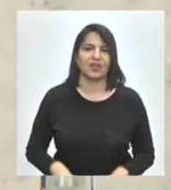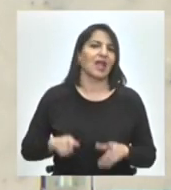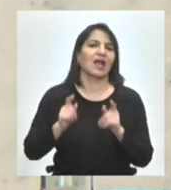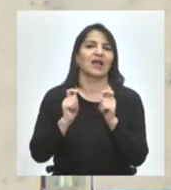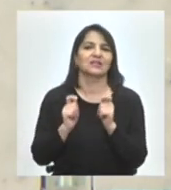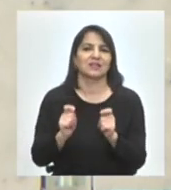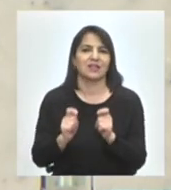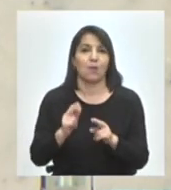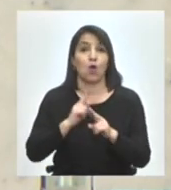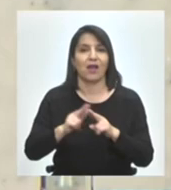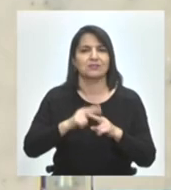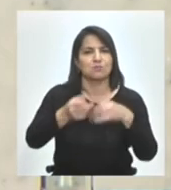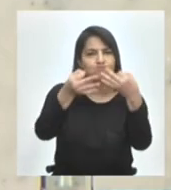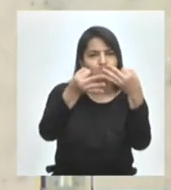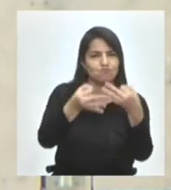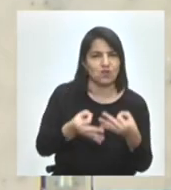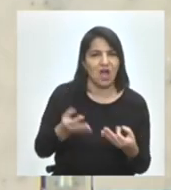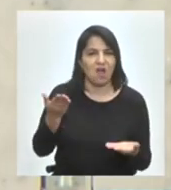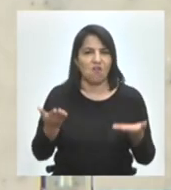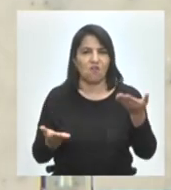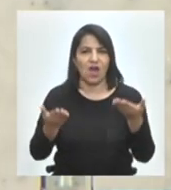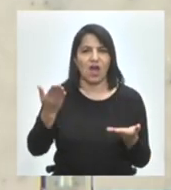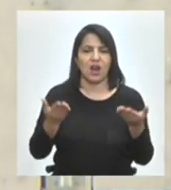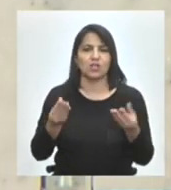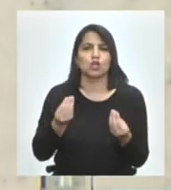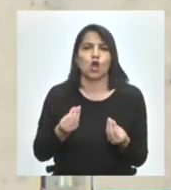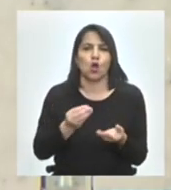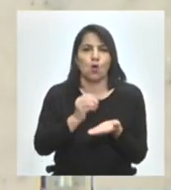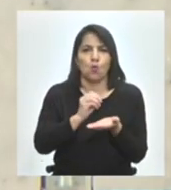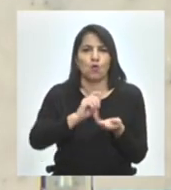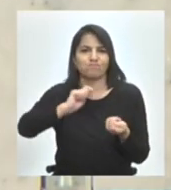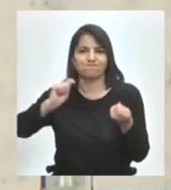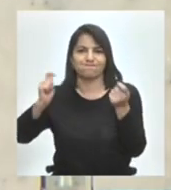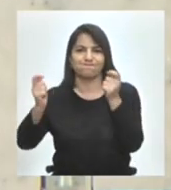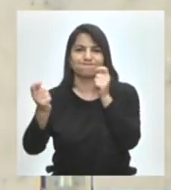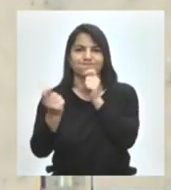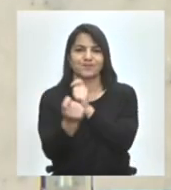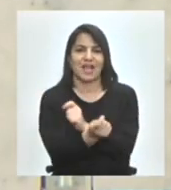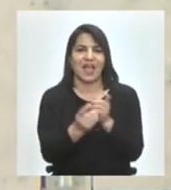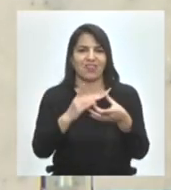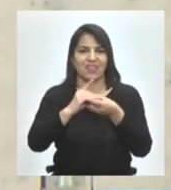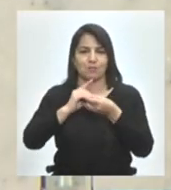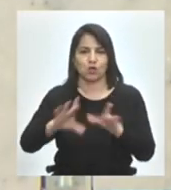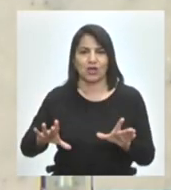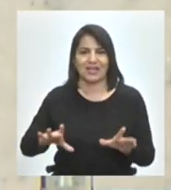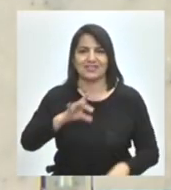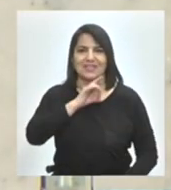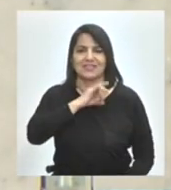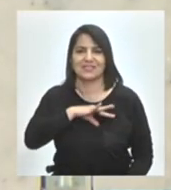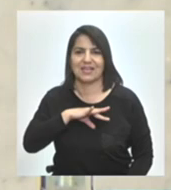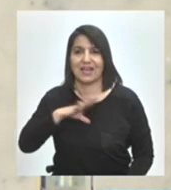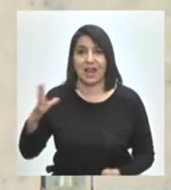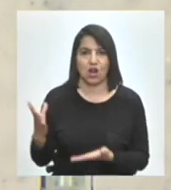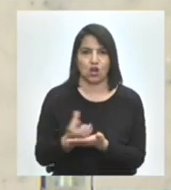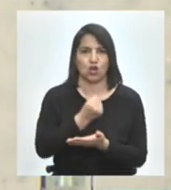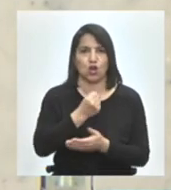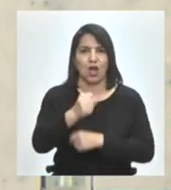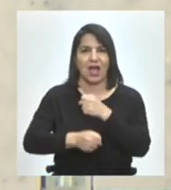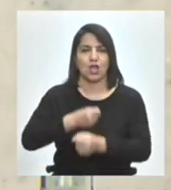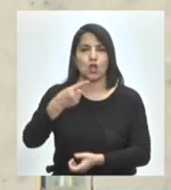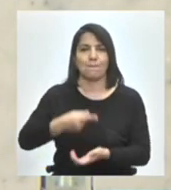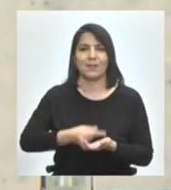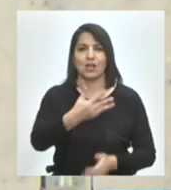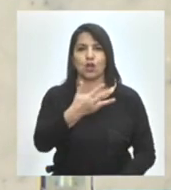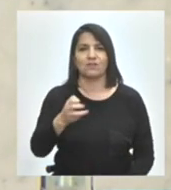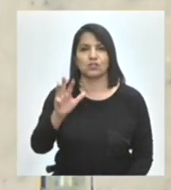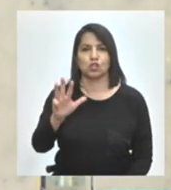un balance de la evolución de la democracia chilena desde su recuperación en el año 1990, saltan a